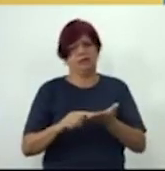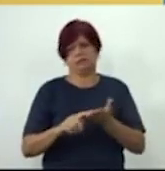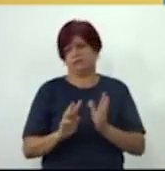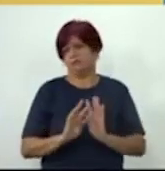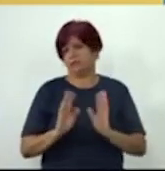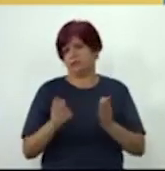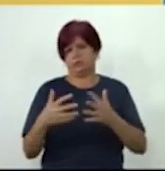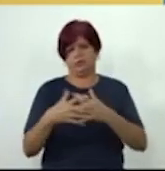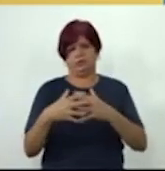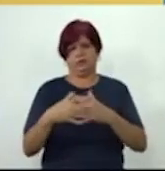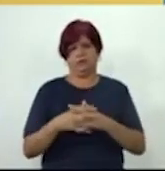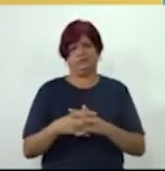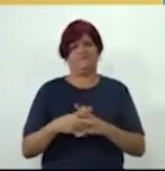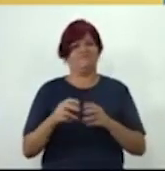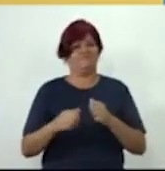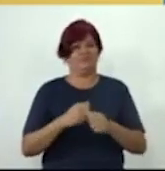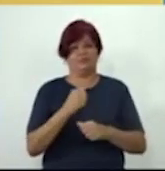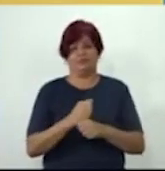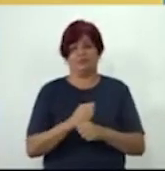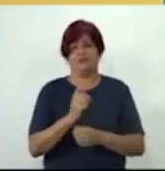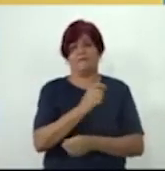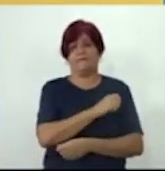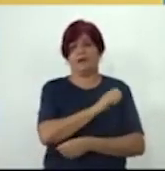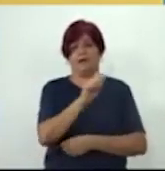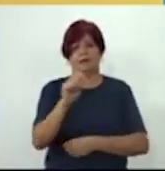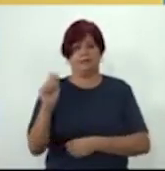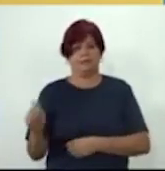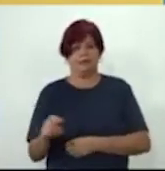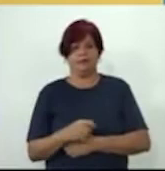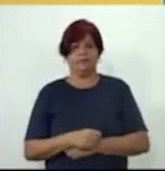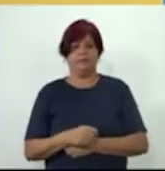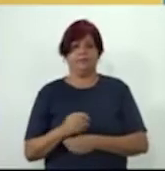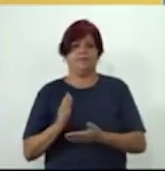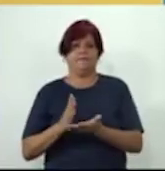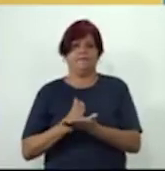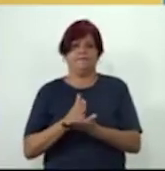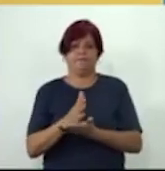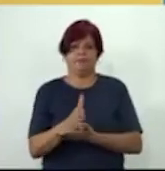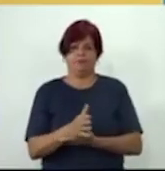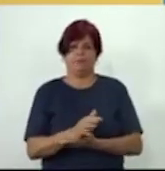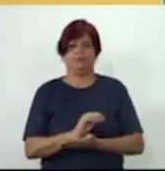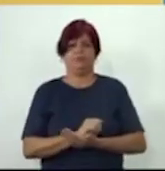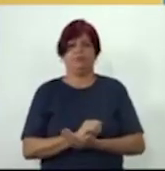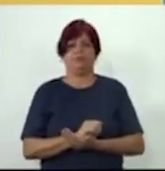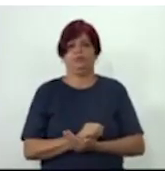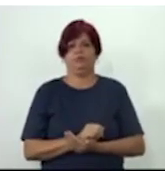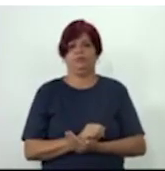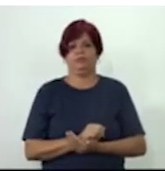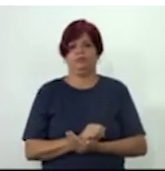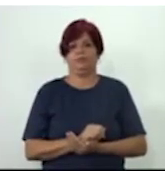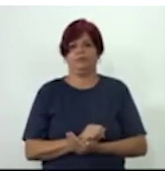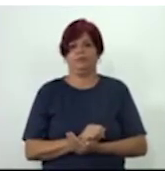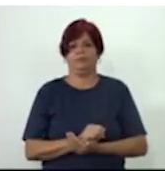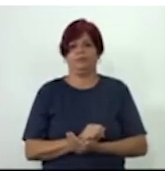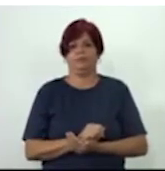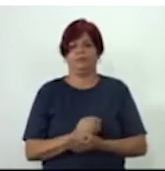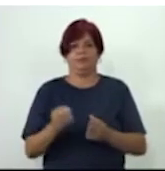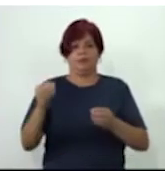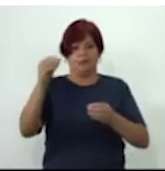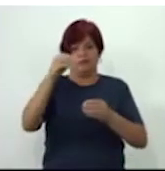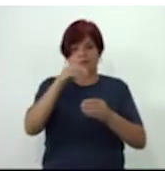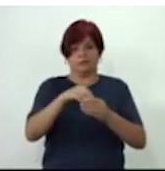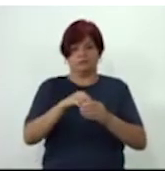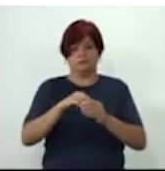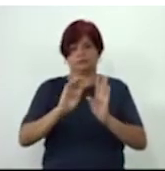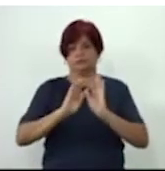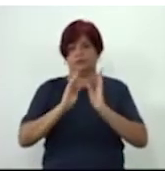y que es de utilidad para el maestro. Continuamos ya con la integración de